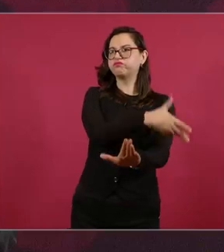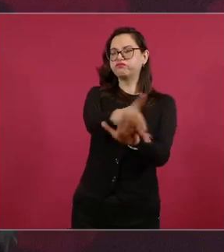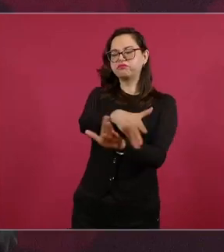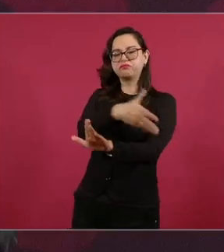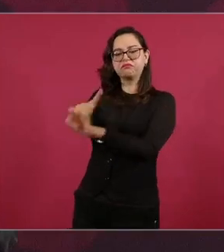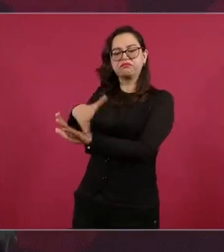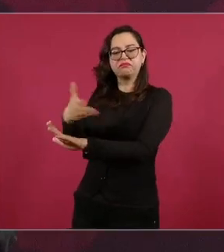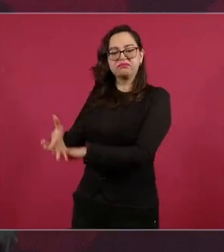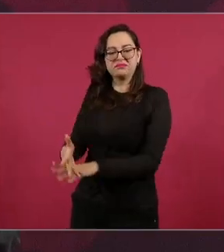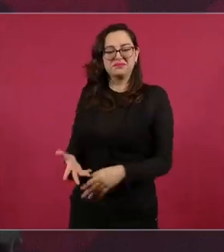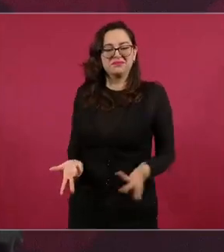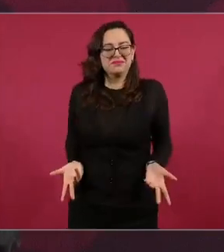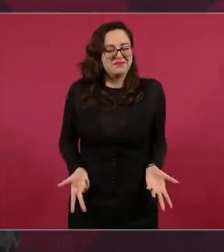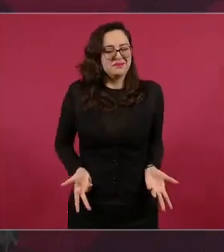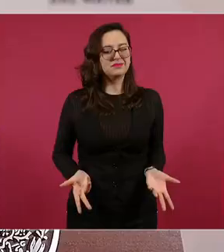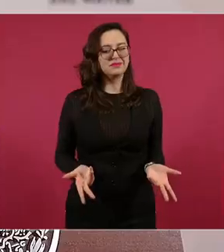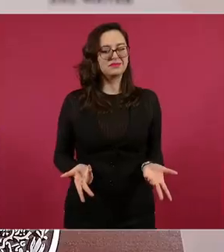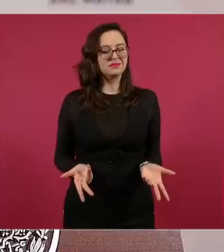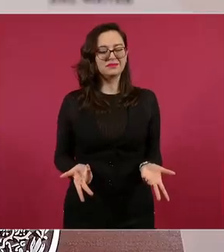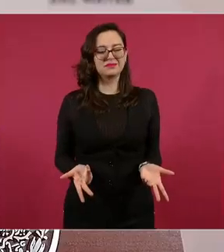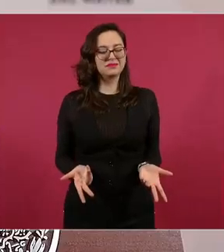que haya guerra sucia